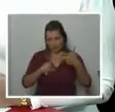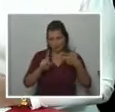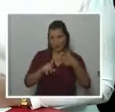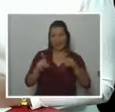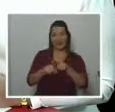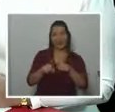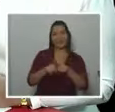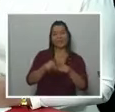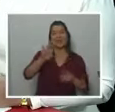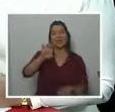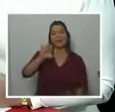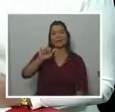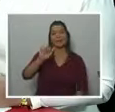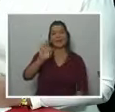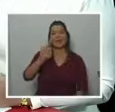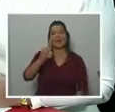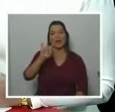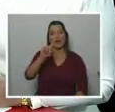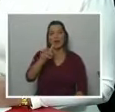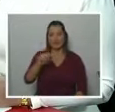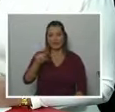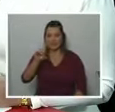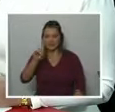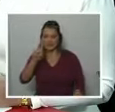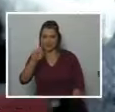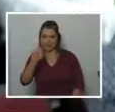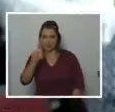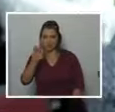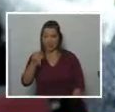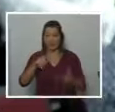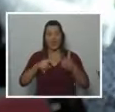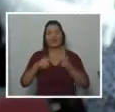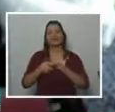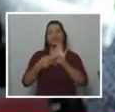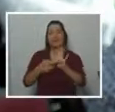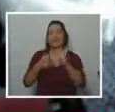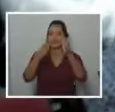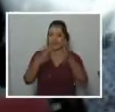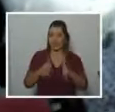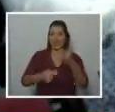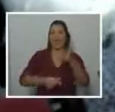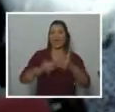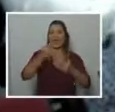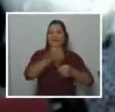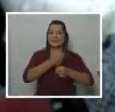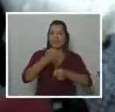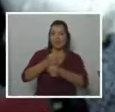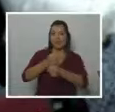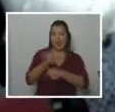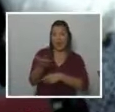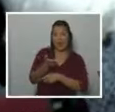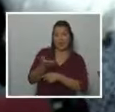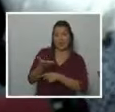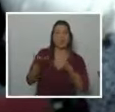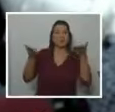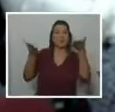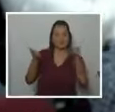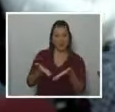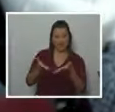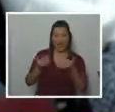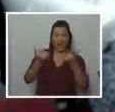licenciada Beatriz Duarte Monge, en representación de la Gerencia de Operaciones. A todos ellos, bienvenidas y